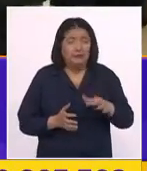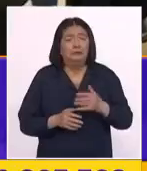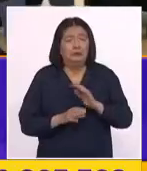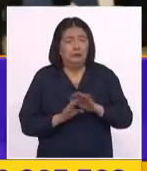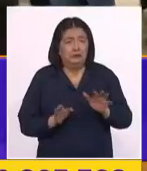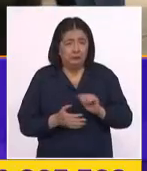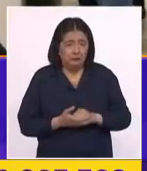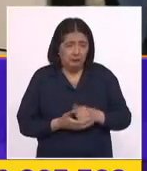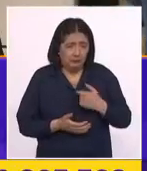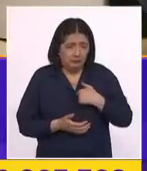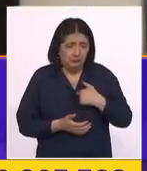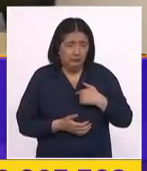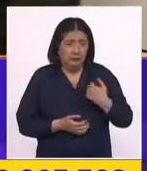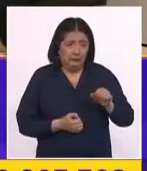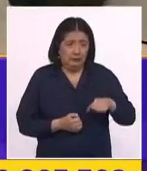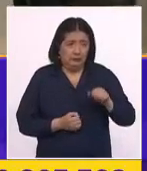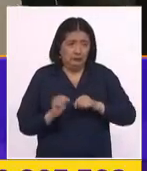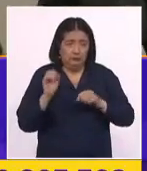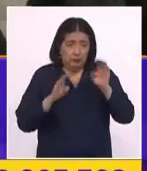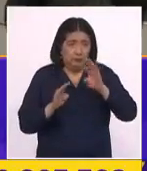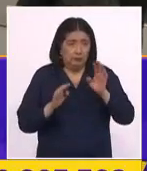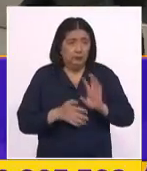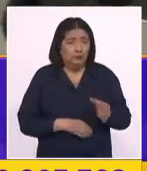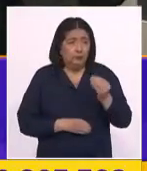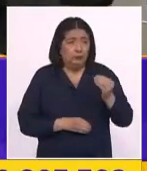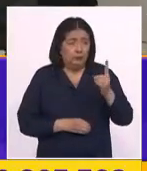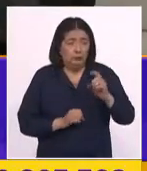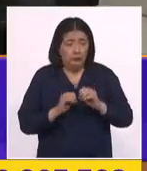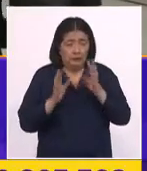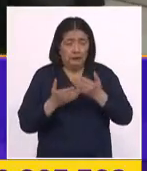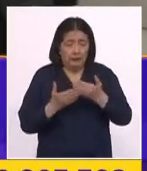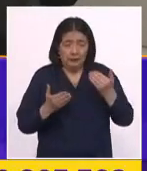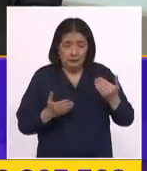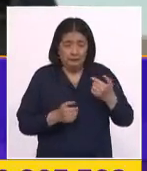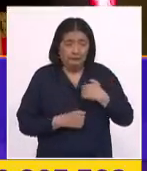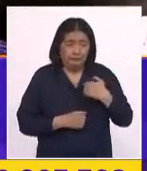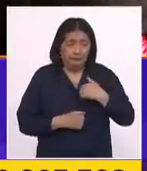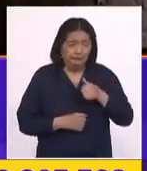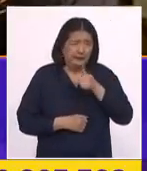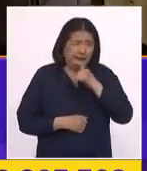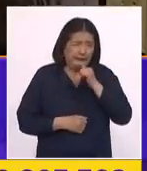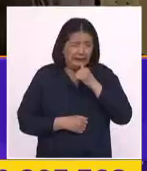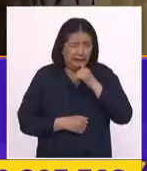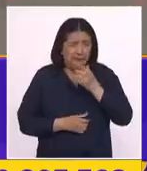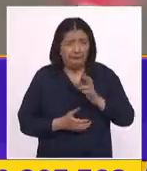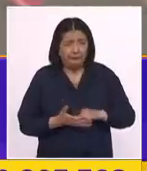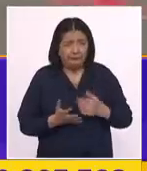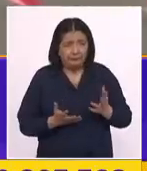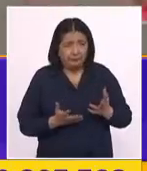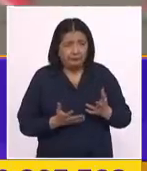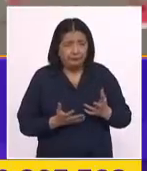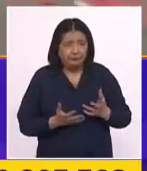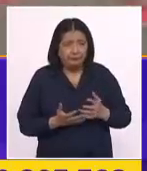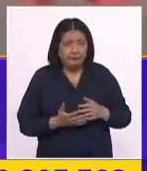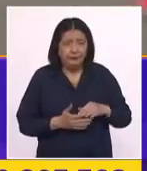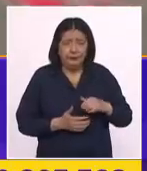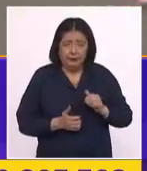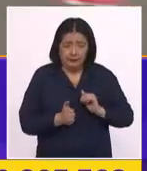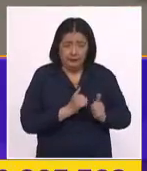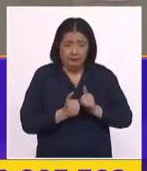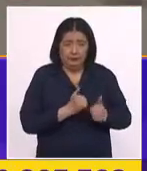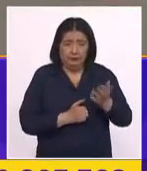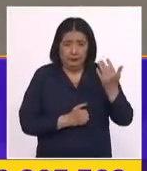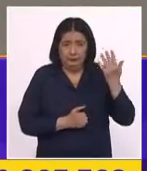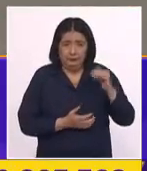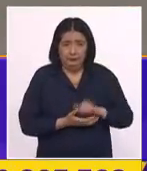pero yo sí entré en preocupación porque un día antes de mi competencia tenía dolores todavía fuertes de la competencia anterior,